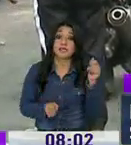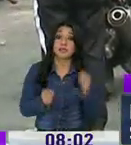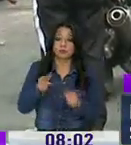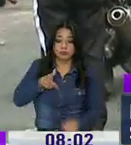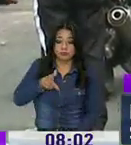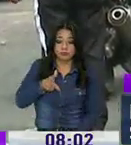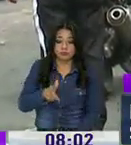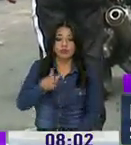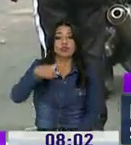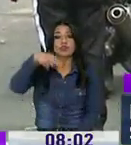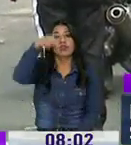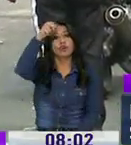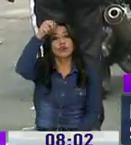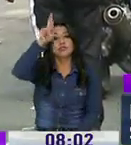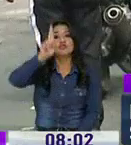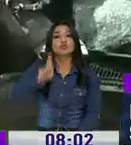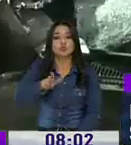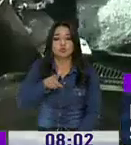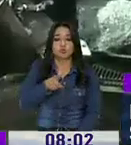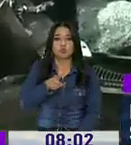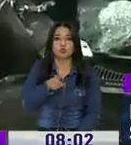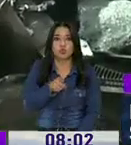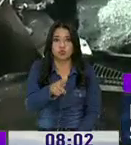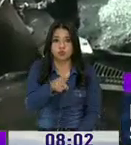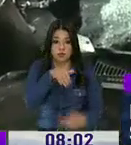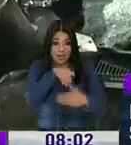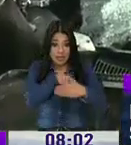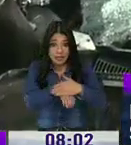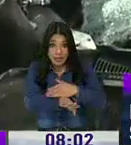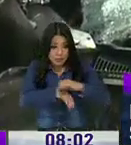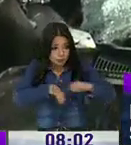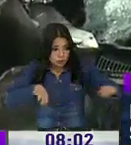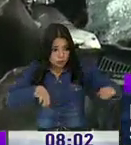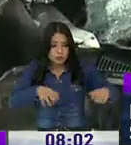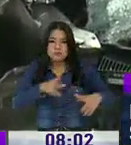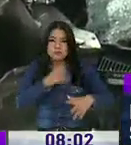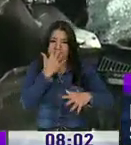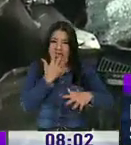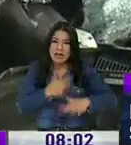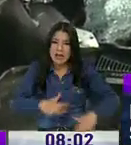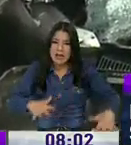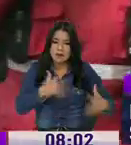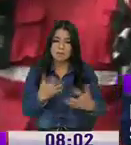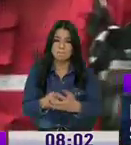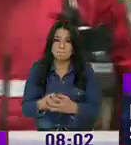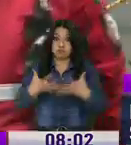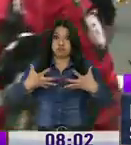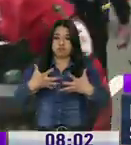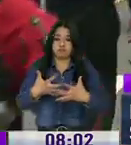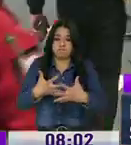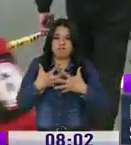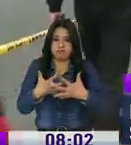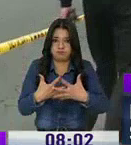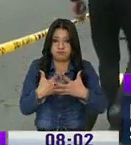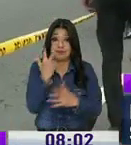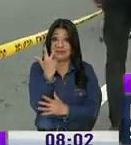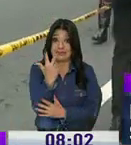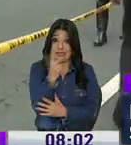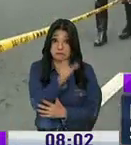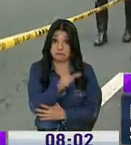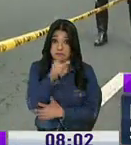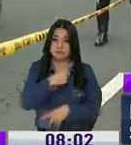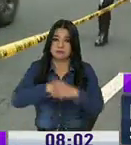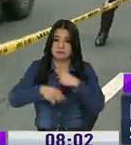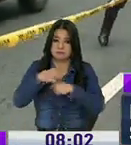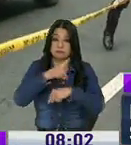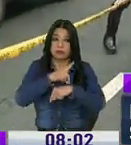sentido norte-sur. En el interior había huellas de sangre y las bolsas de aire explotaron. Los otros 3 ocupantes aún permanecen en observación